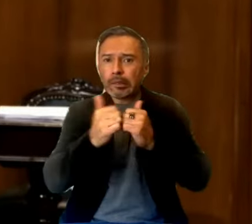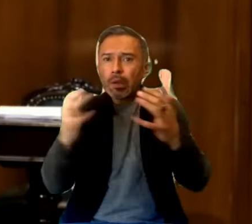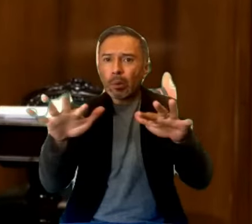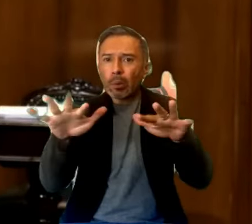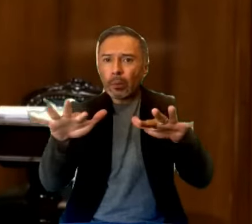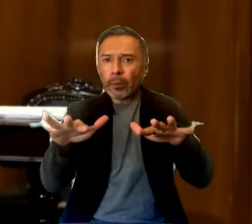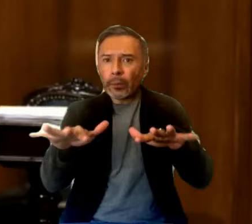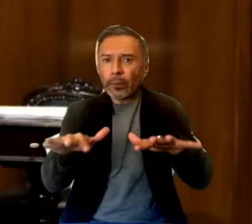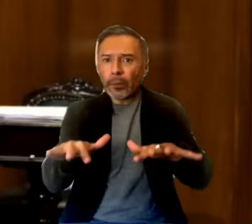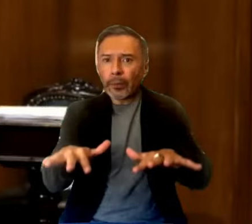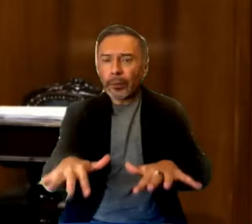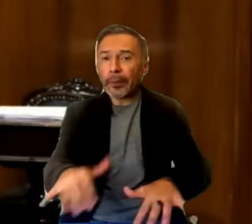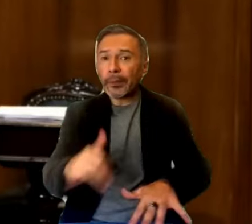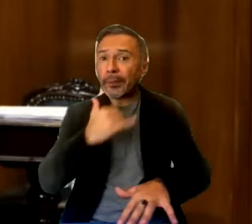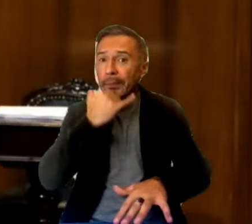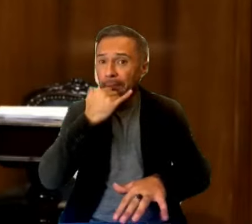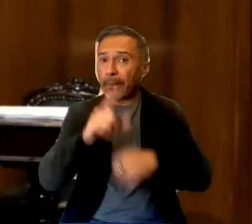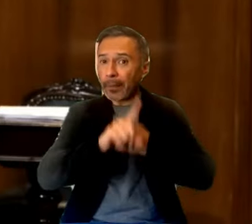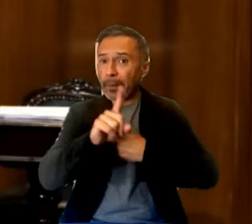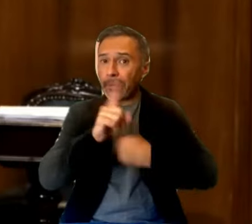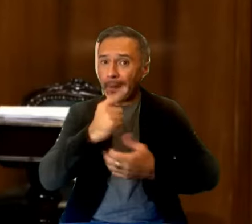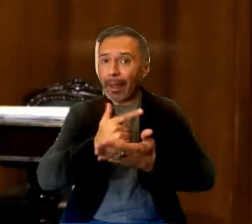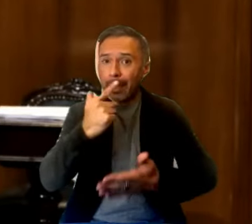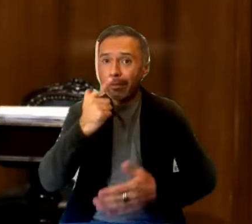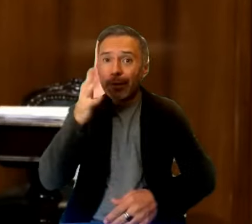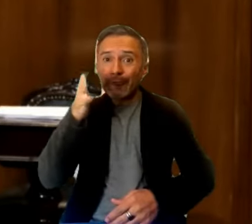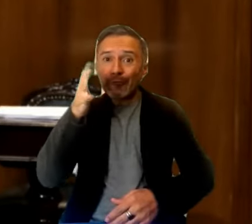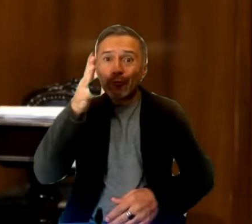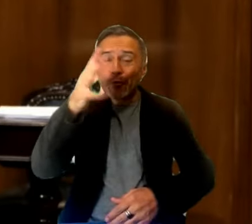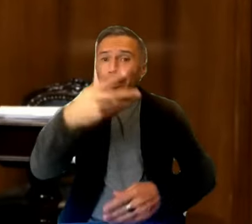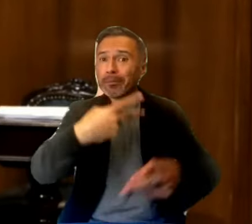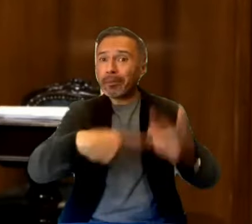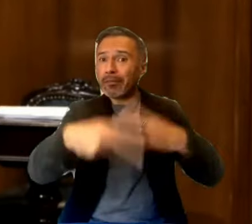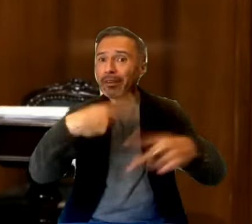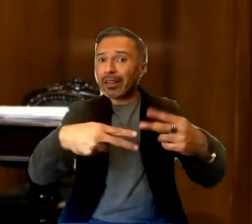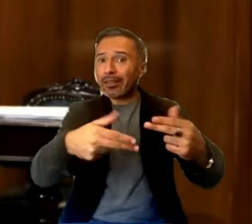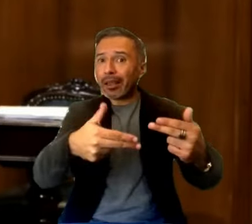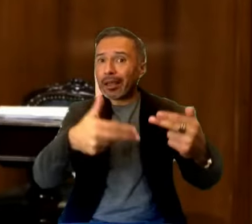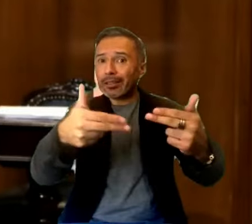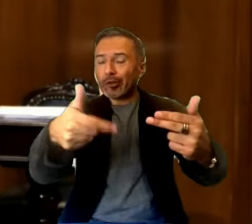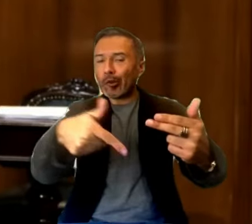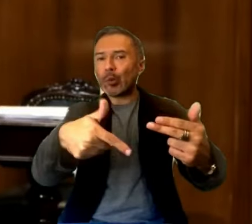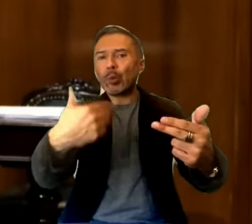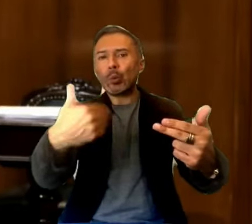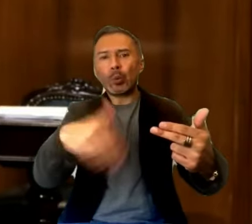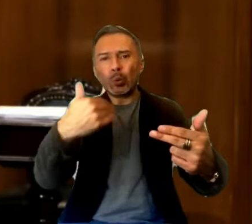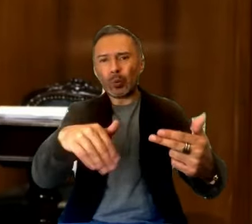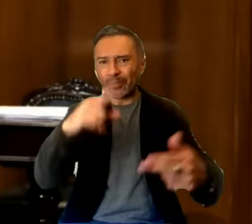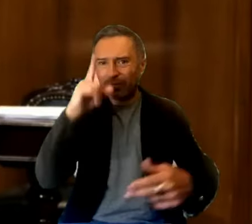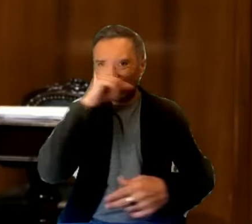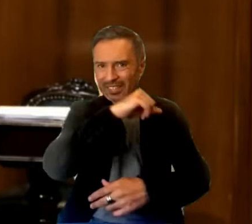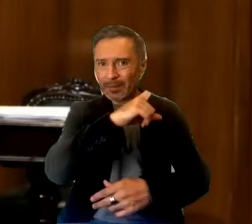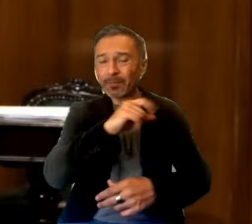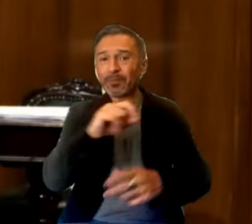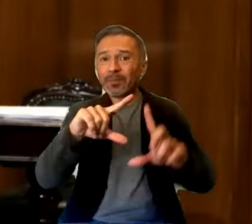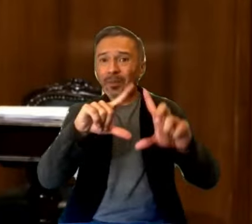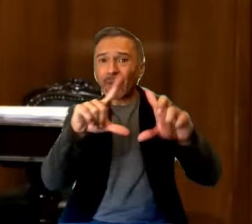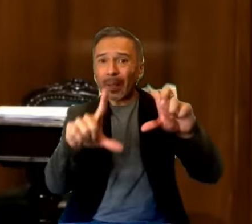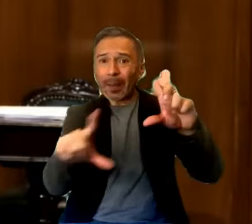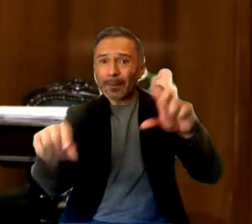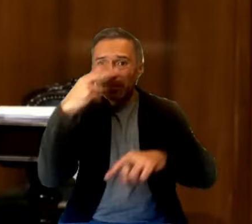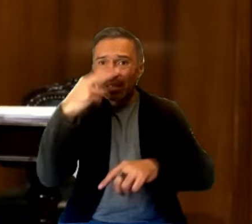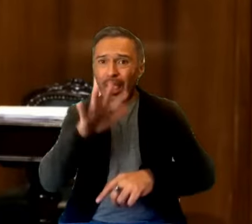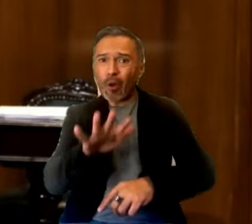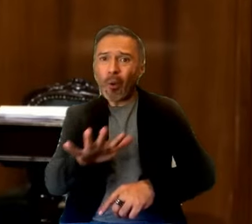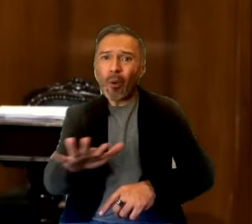futuras generaciones. Todo el territorio mexicano está afectado con algún grado